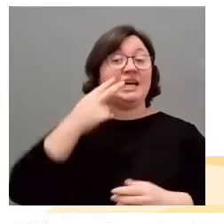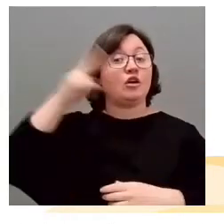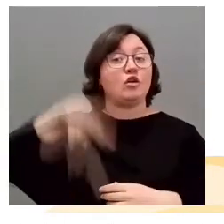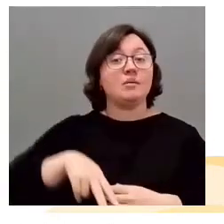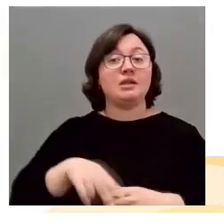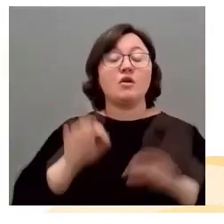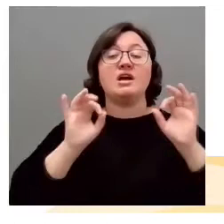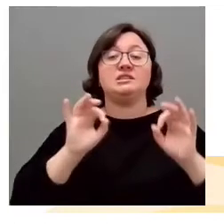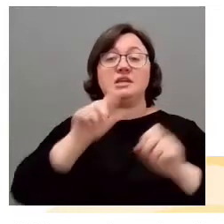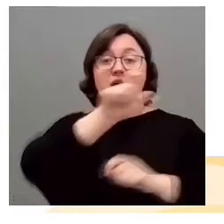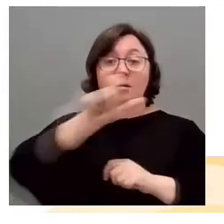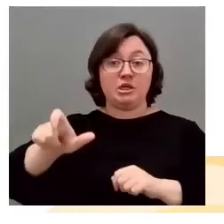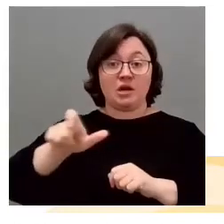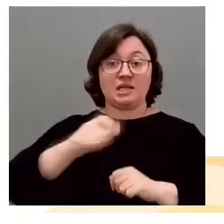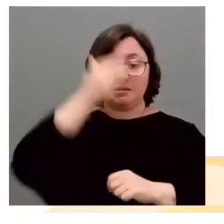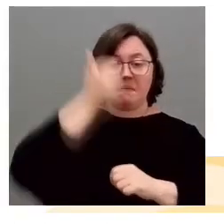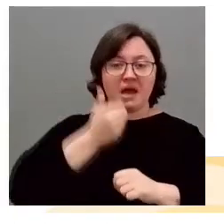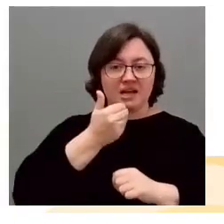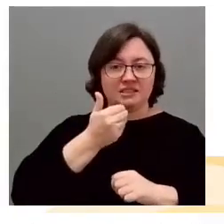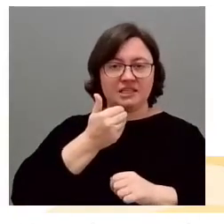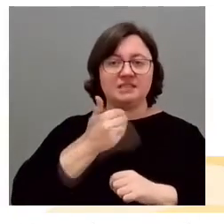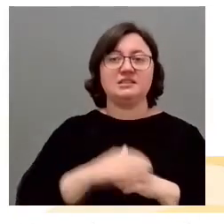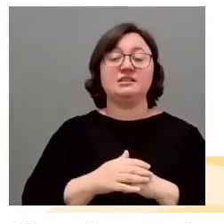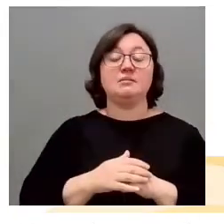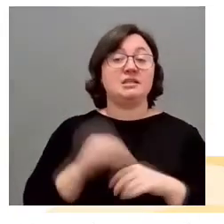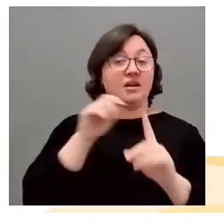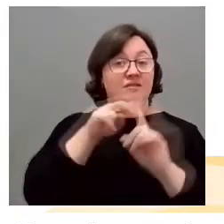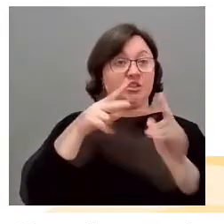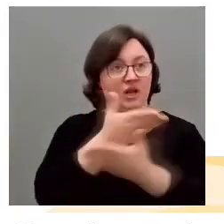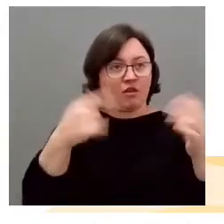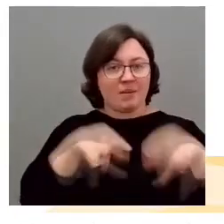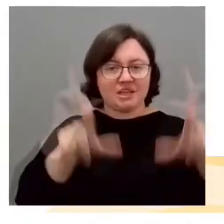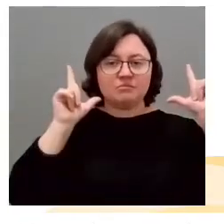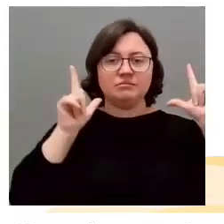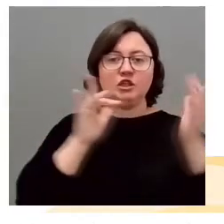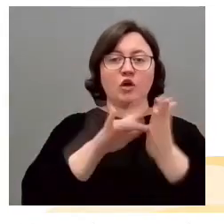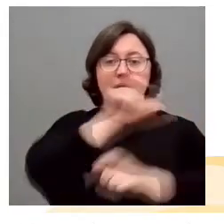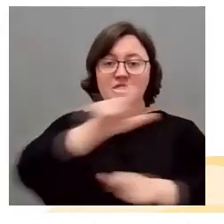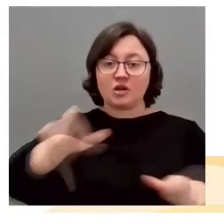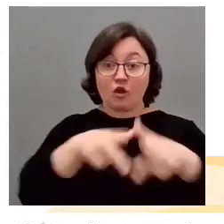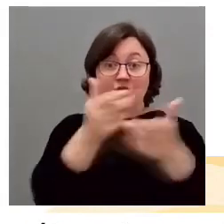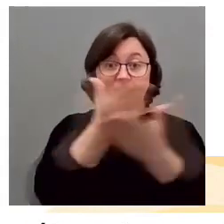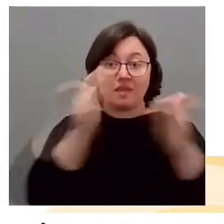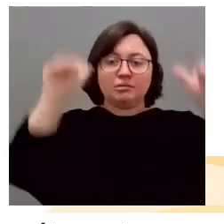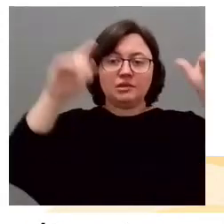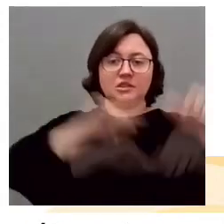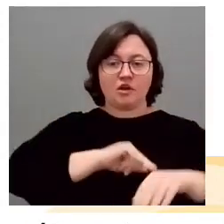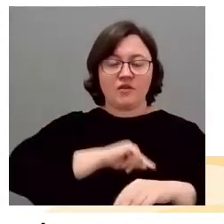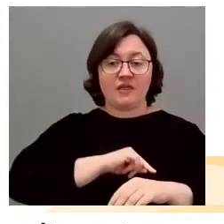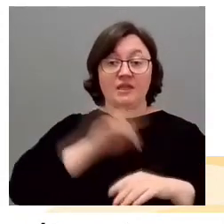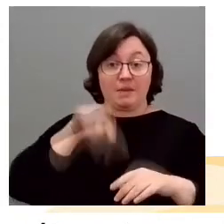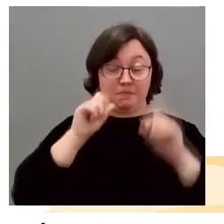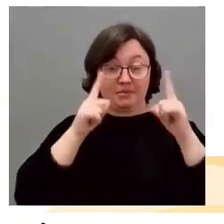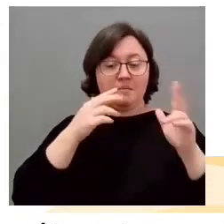solo a las personas con parálisis cerebral y una visualización y una sensibilización a la ciudadanía de lo que ello supone, sino que para mí también